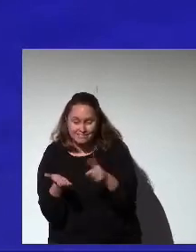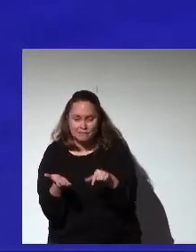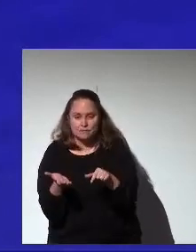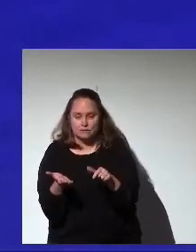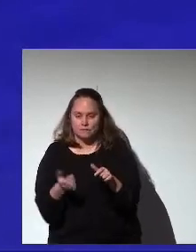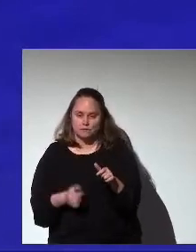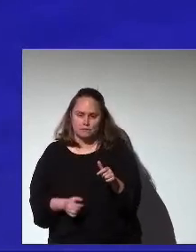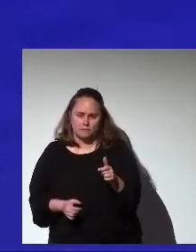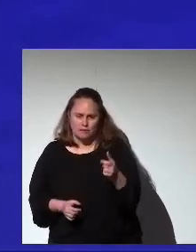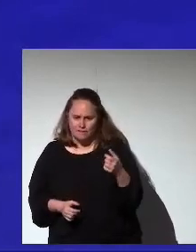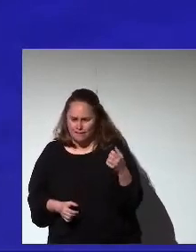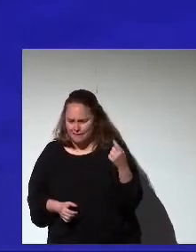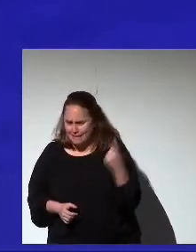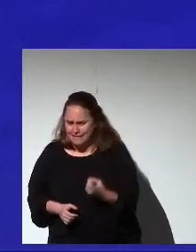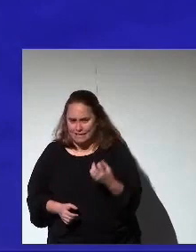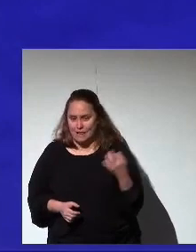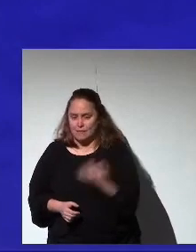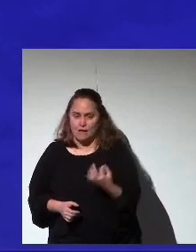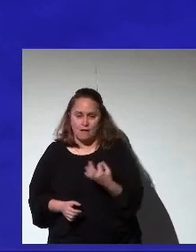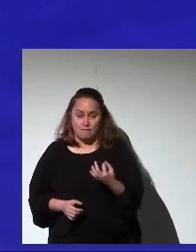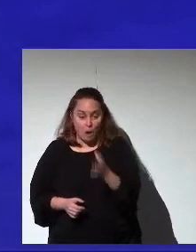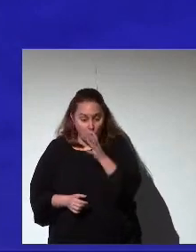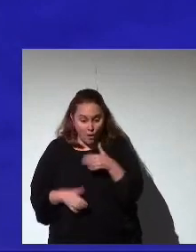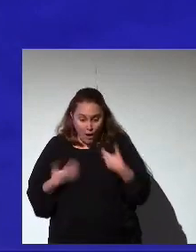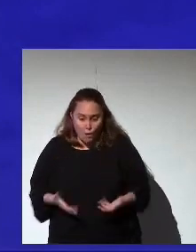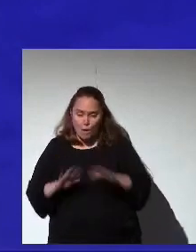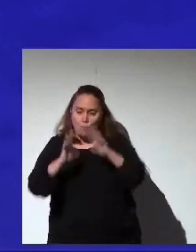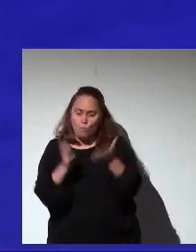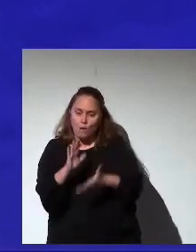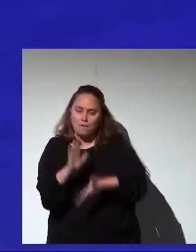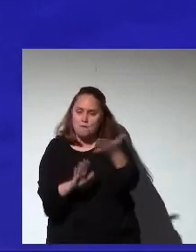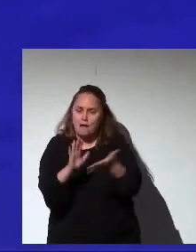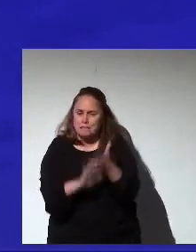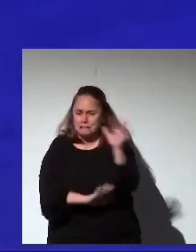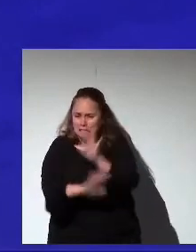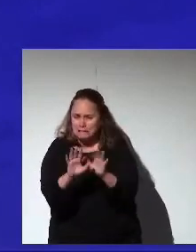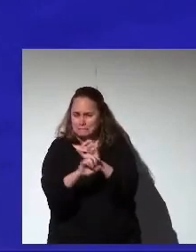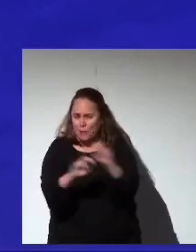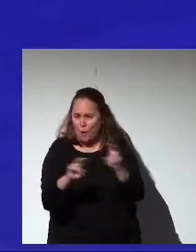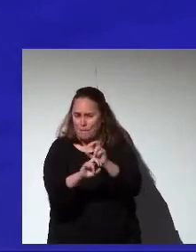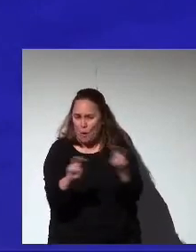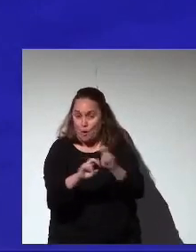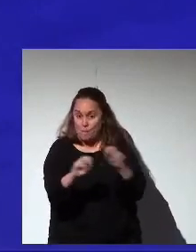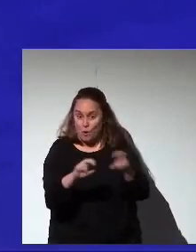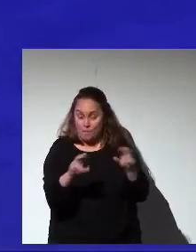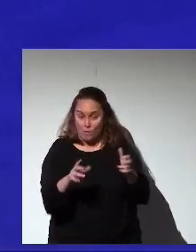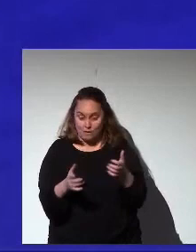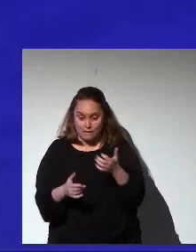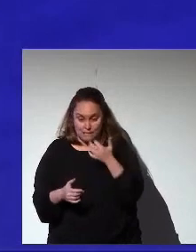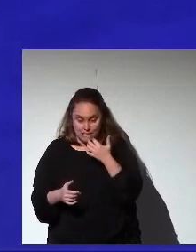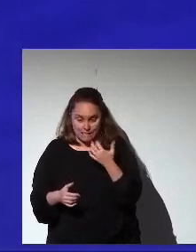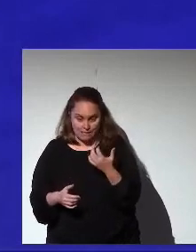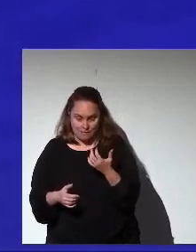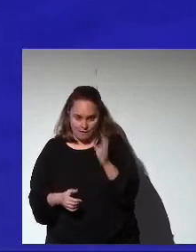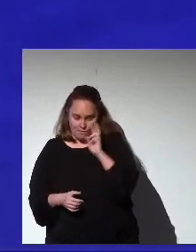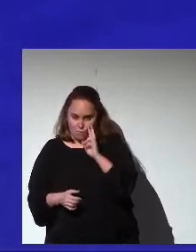realmente es una necesidad que un mundo cada vez más complejo requiere, y que si nos vemos dentro de que